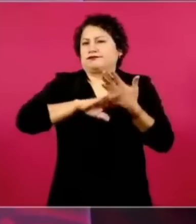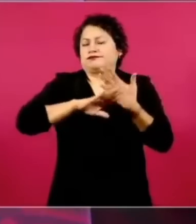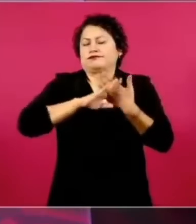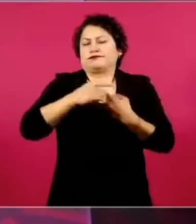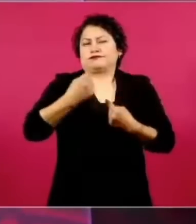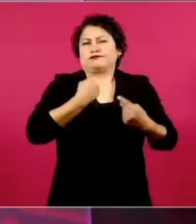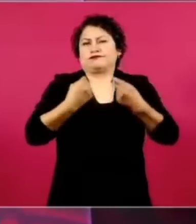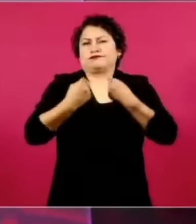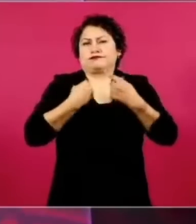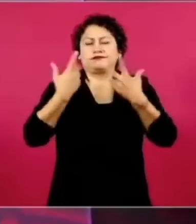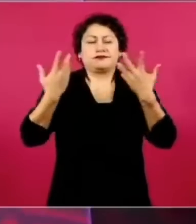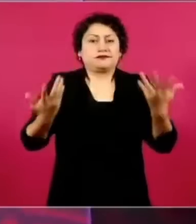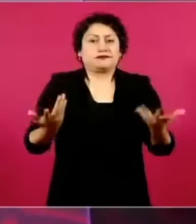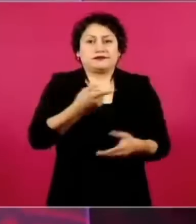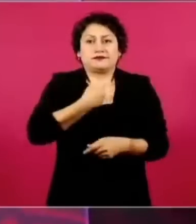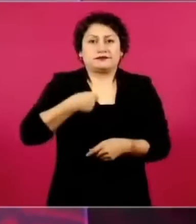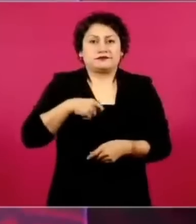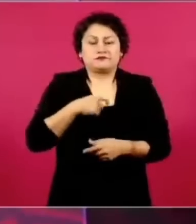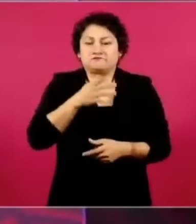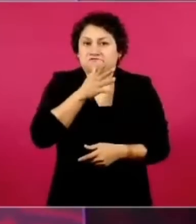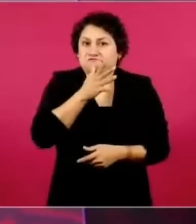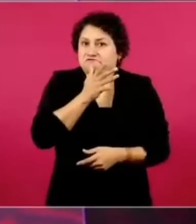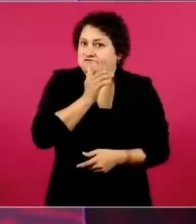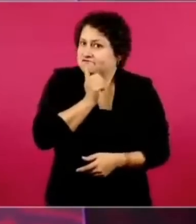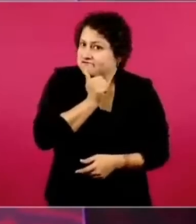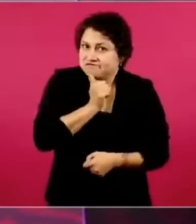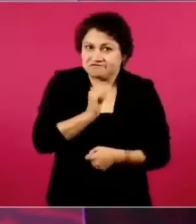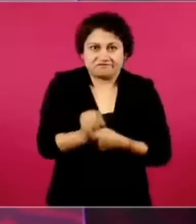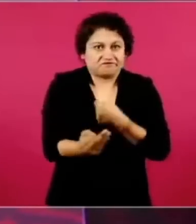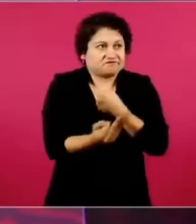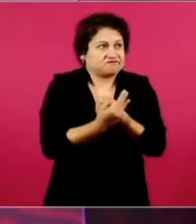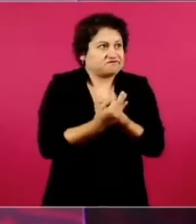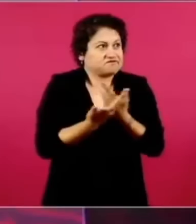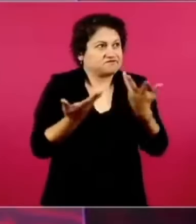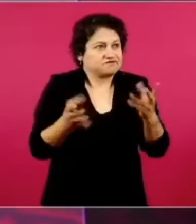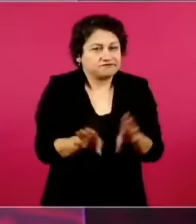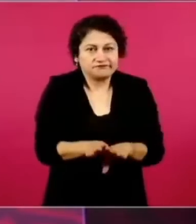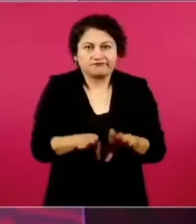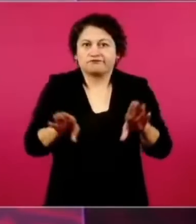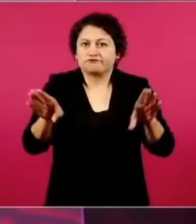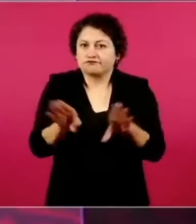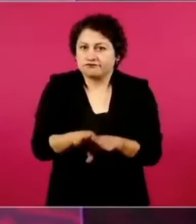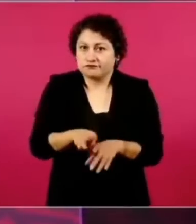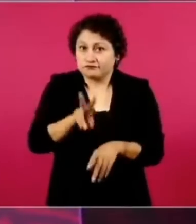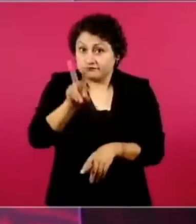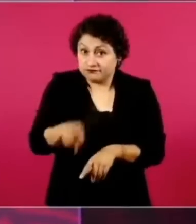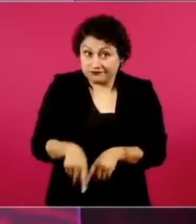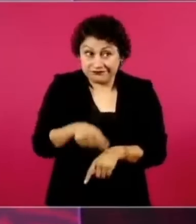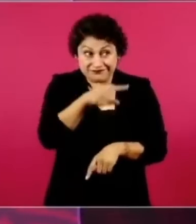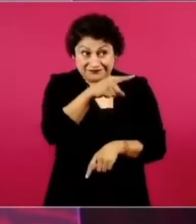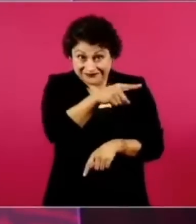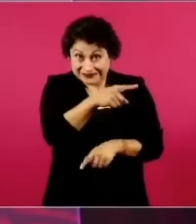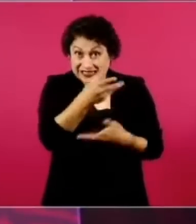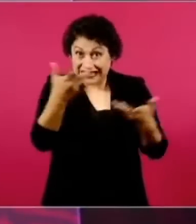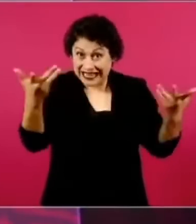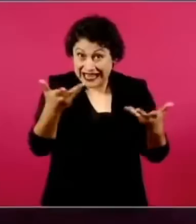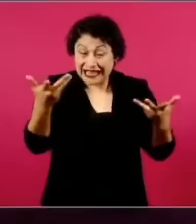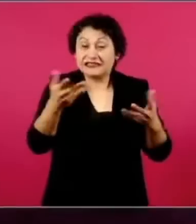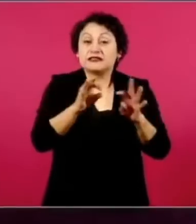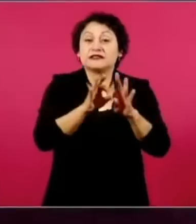Cuando estaba esa campaña de peligro para México, teníamos nosotros, porque estábamos